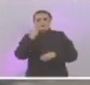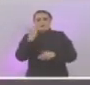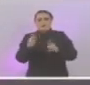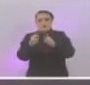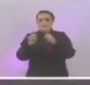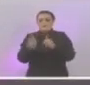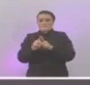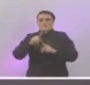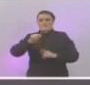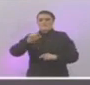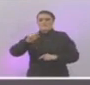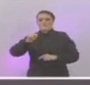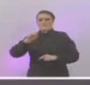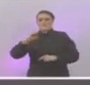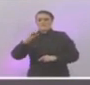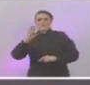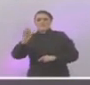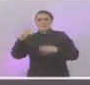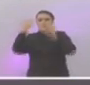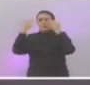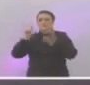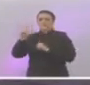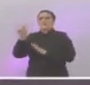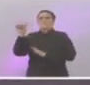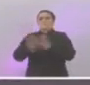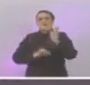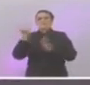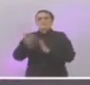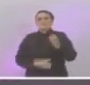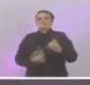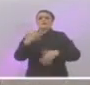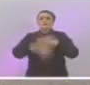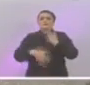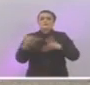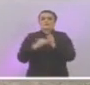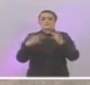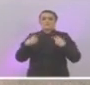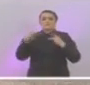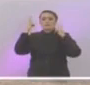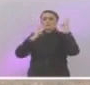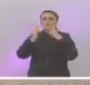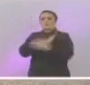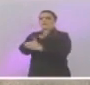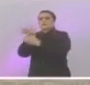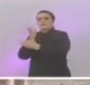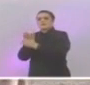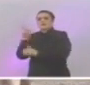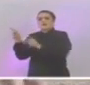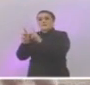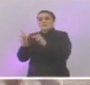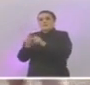Parque Tantocove en la Huasteca, que mes a mes recibe más de 15,000 usuarios y que continúa creciendo